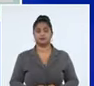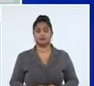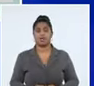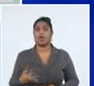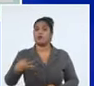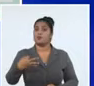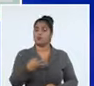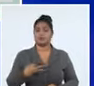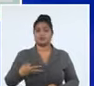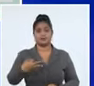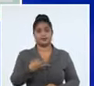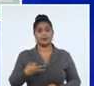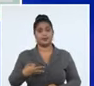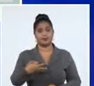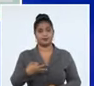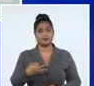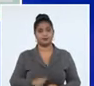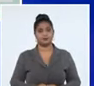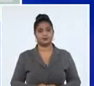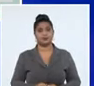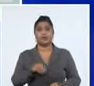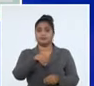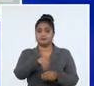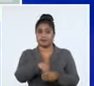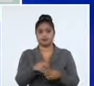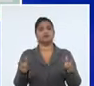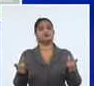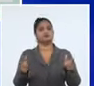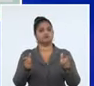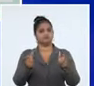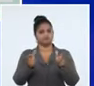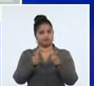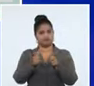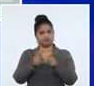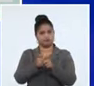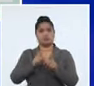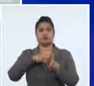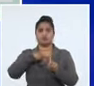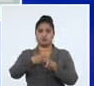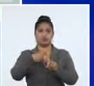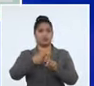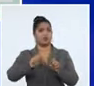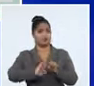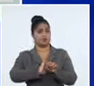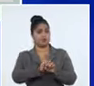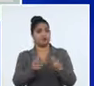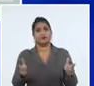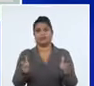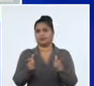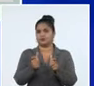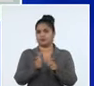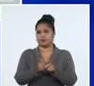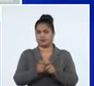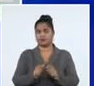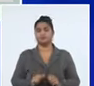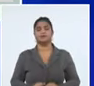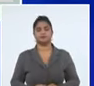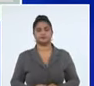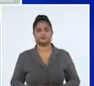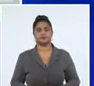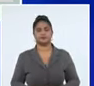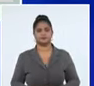se evidencia una mayor disminución de la incidencia de COVID-19 en estos últimos 15 días,